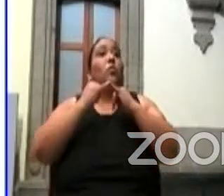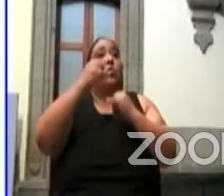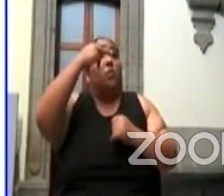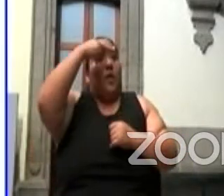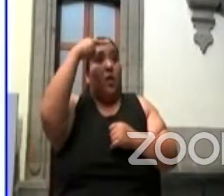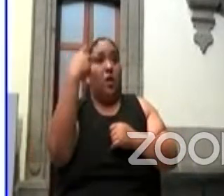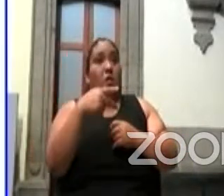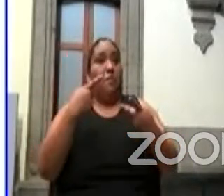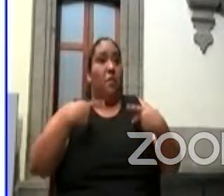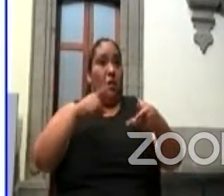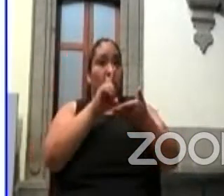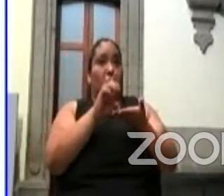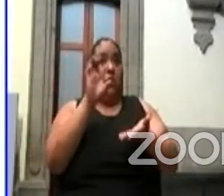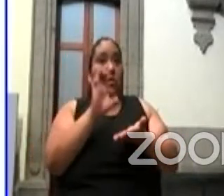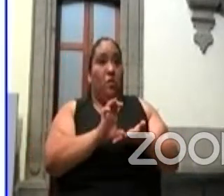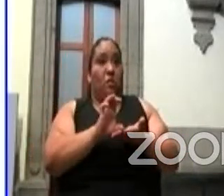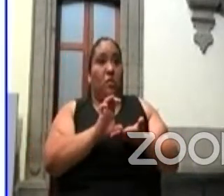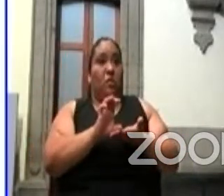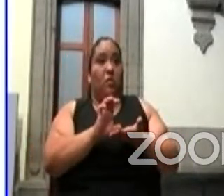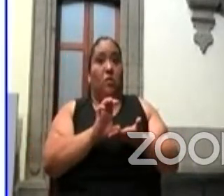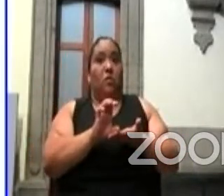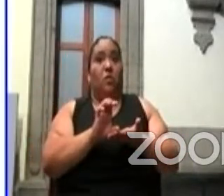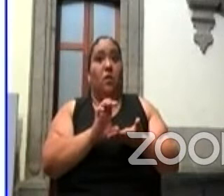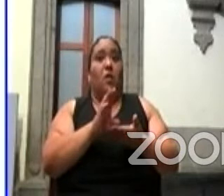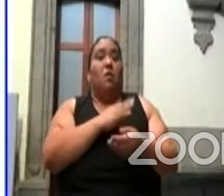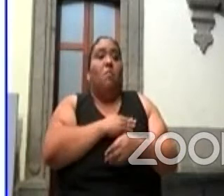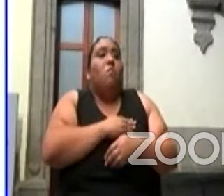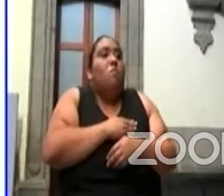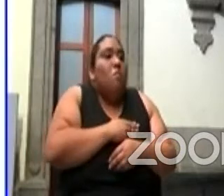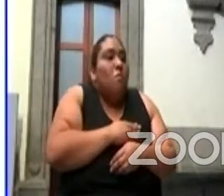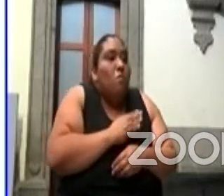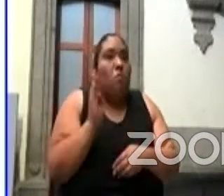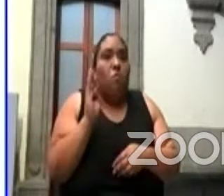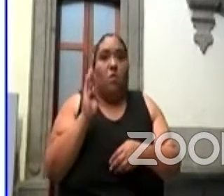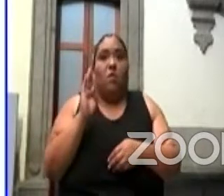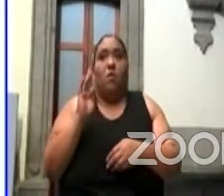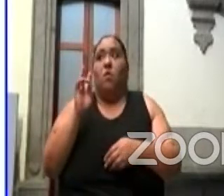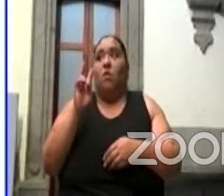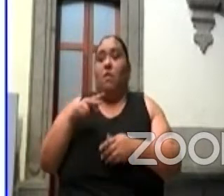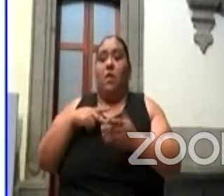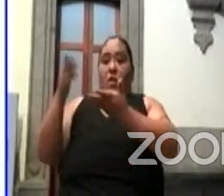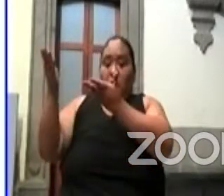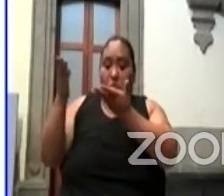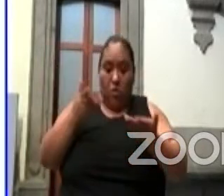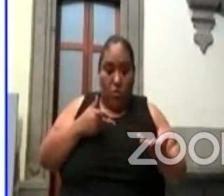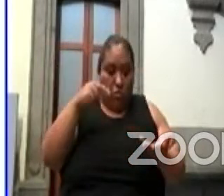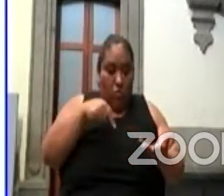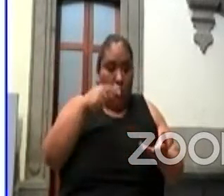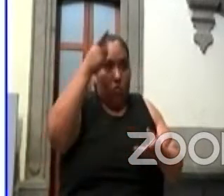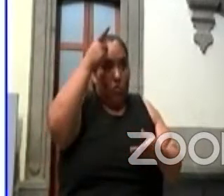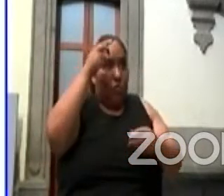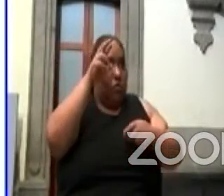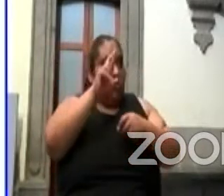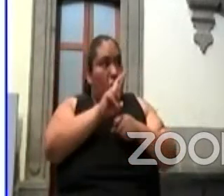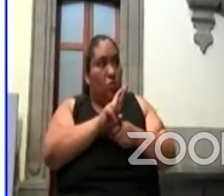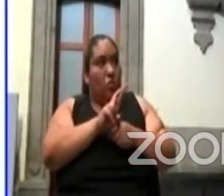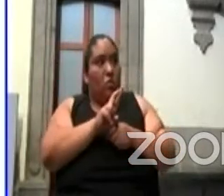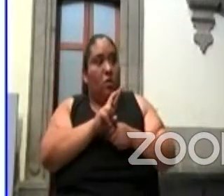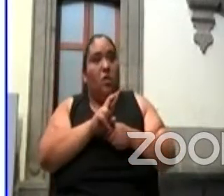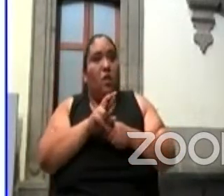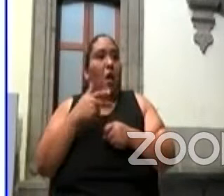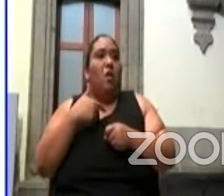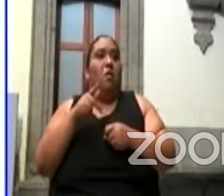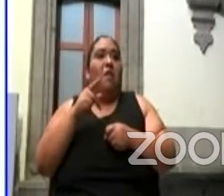Discapacidad. Y bueno, mi situación al llegar no fue tan benévola, ¿verdad? Estaba